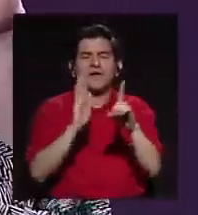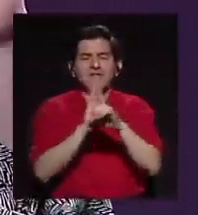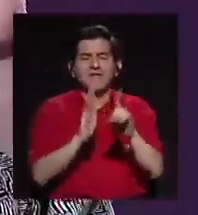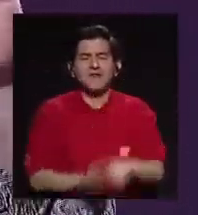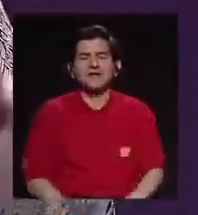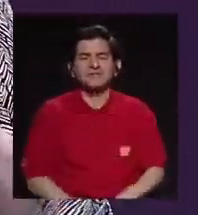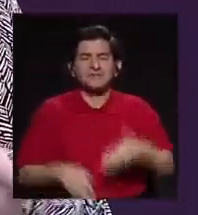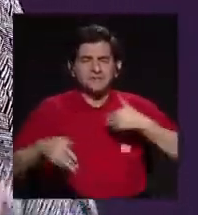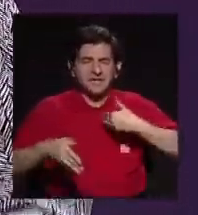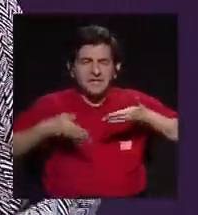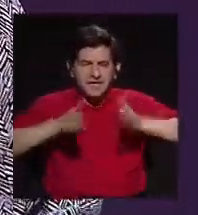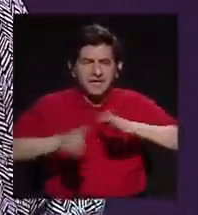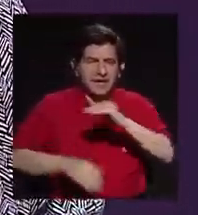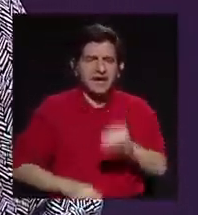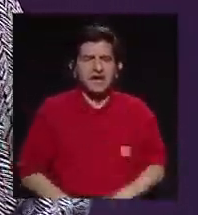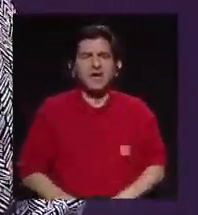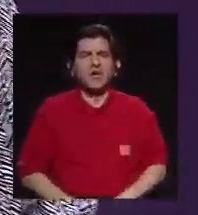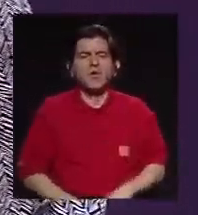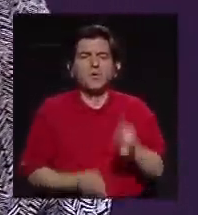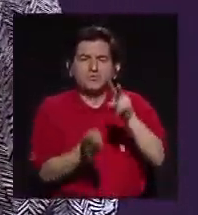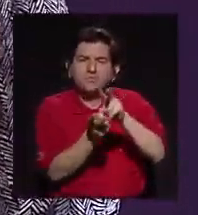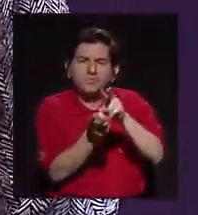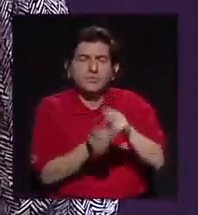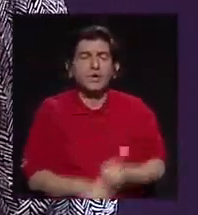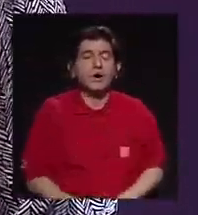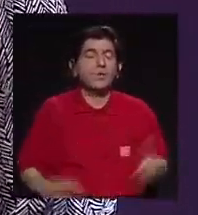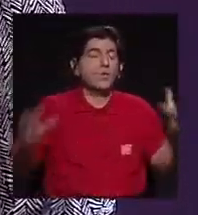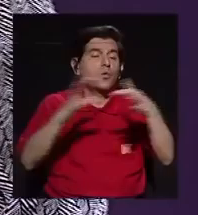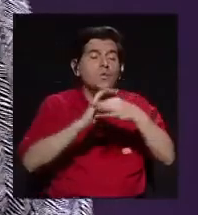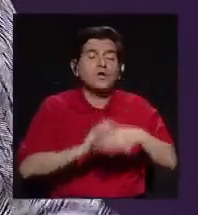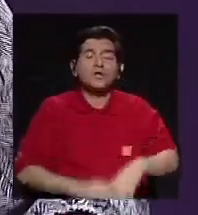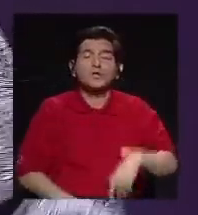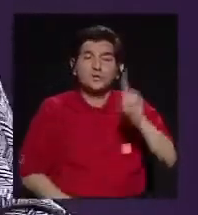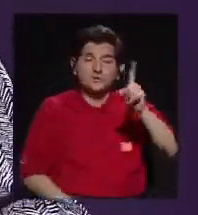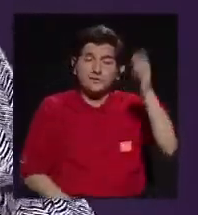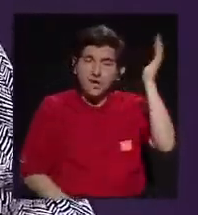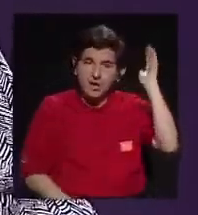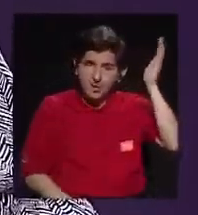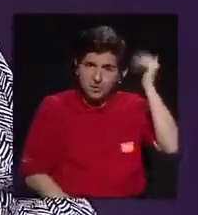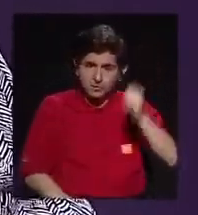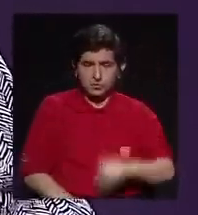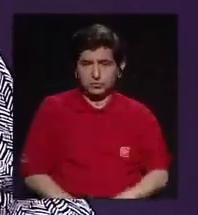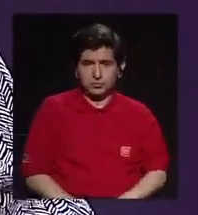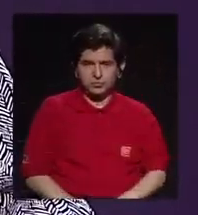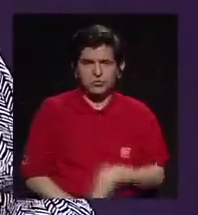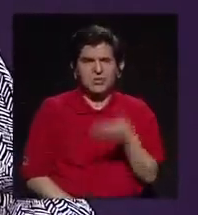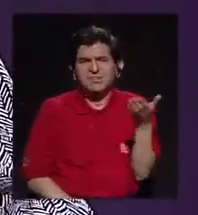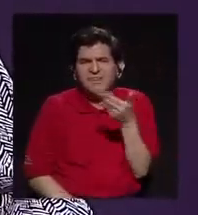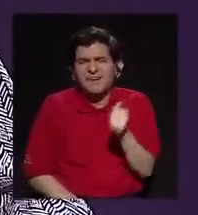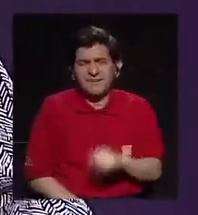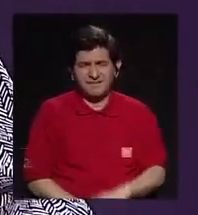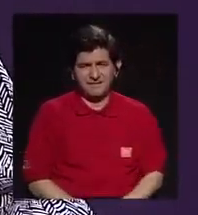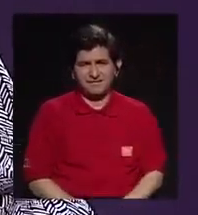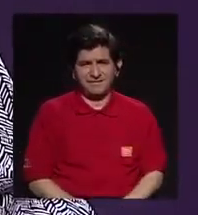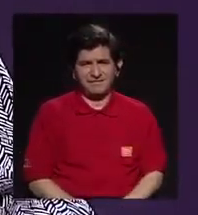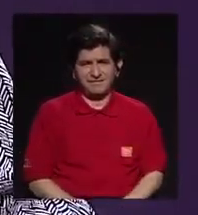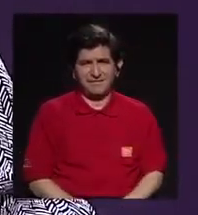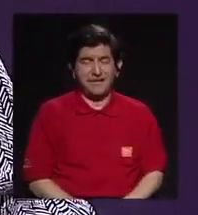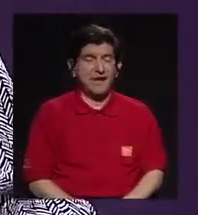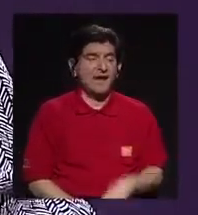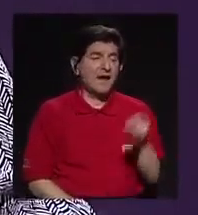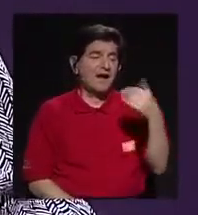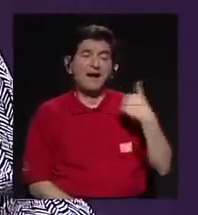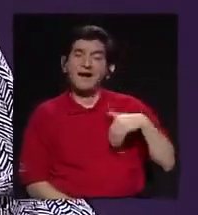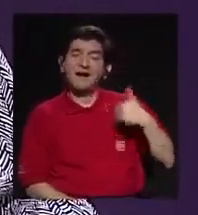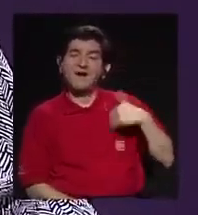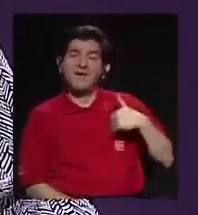y reproductivos, se unieron con un discurso, y a mí me llama mucho la atención, con esos discursos de aquellos